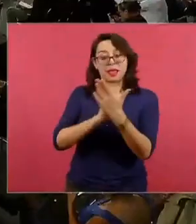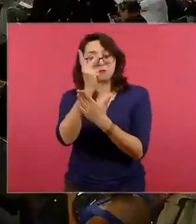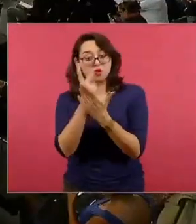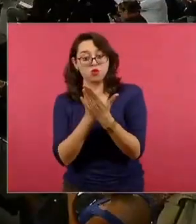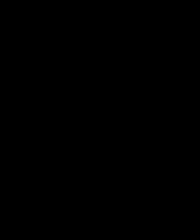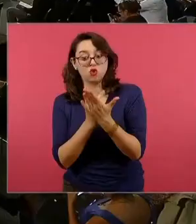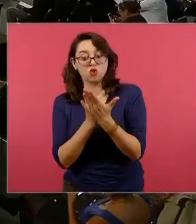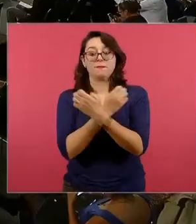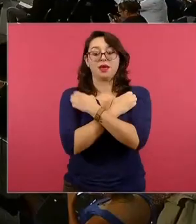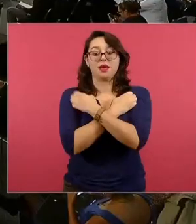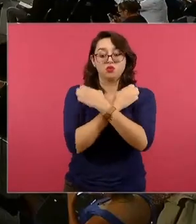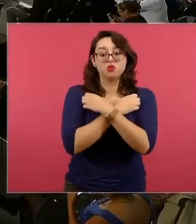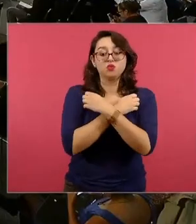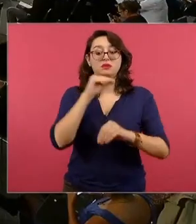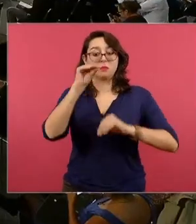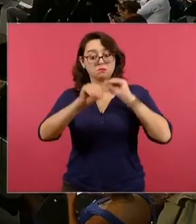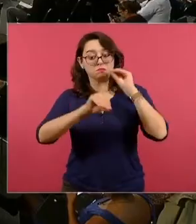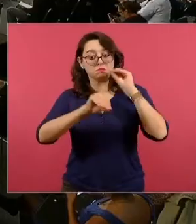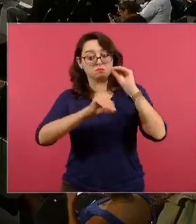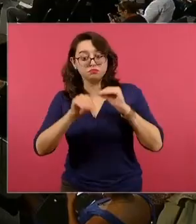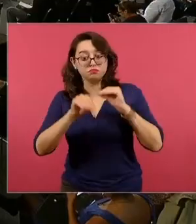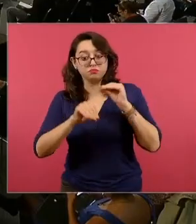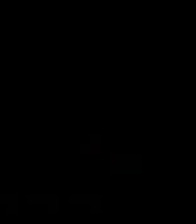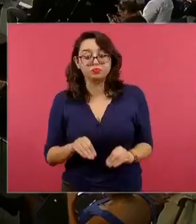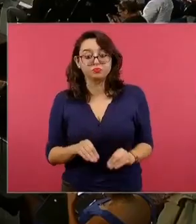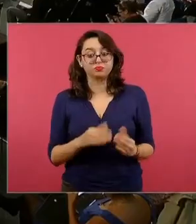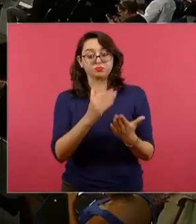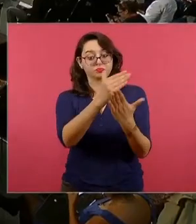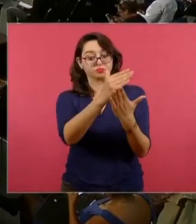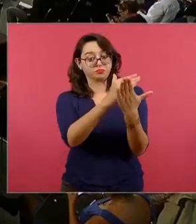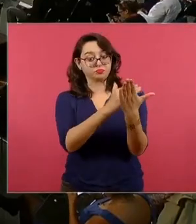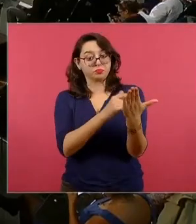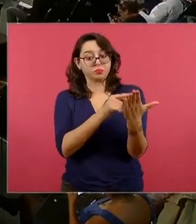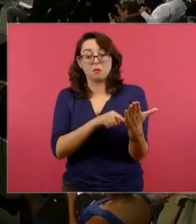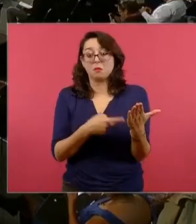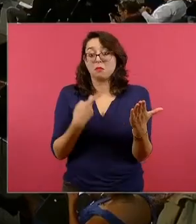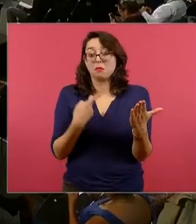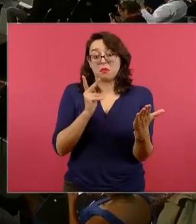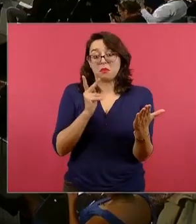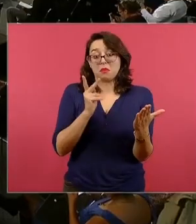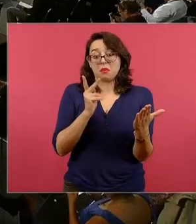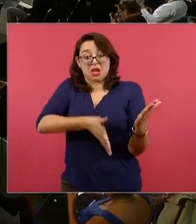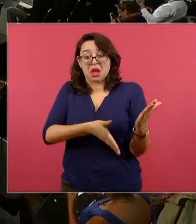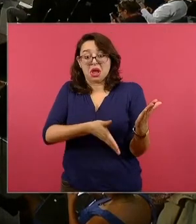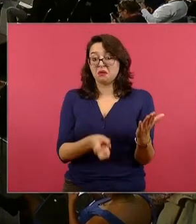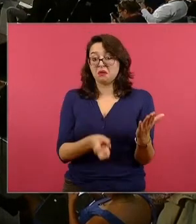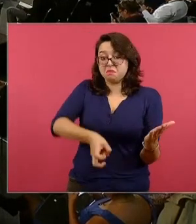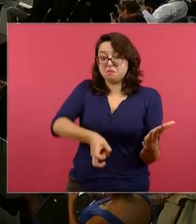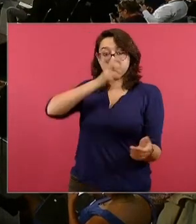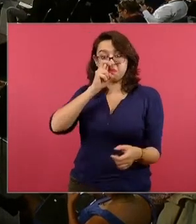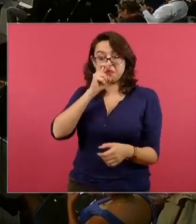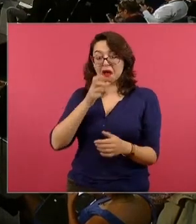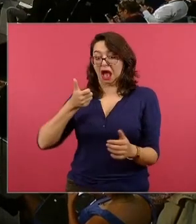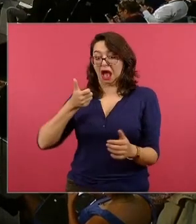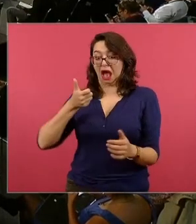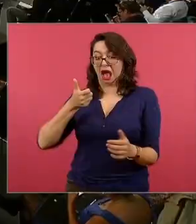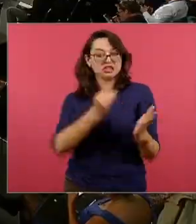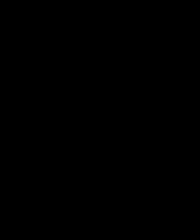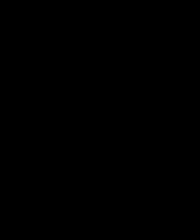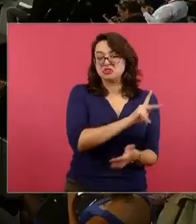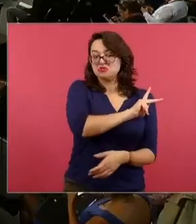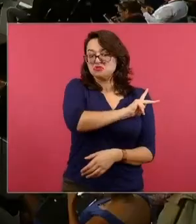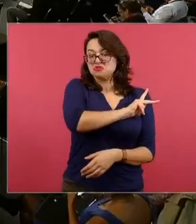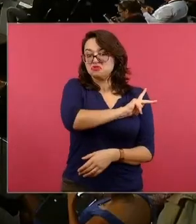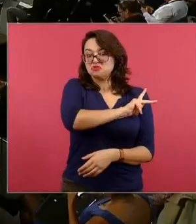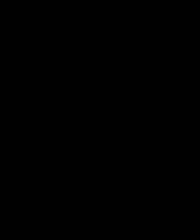establecer contenidos nacionales, pero dice esto va a ser vivo, porque en cada escuela va a recibir